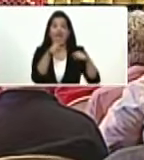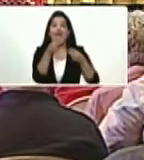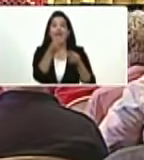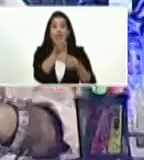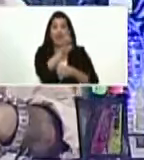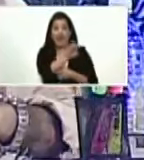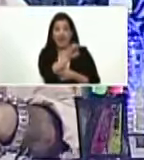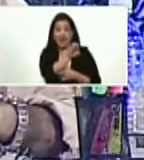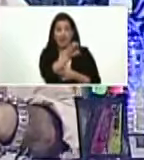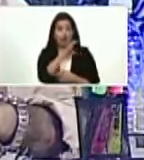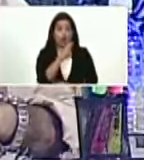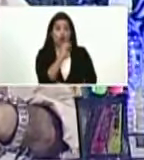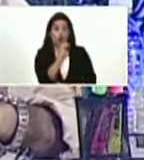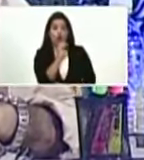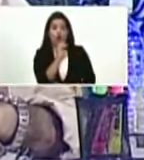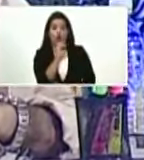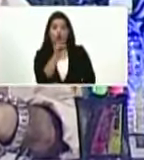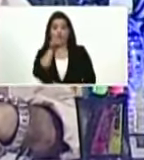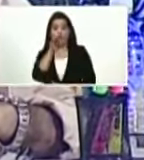Economía